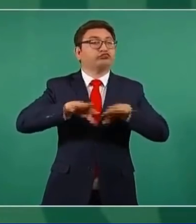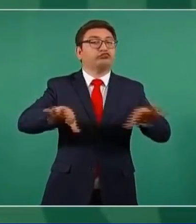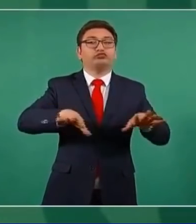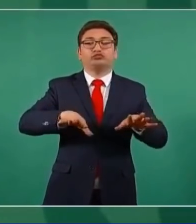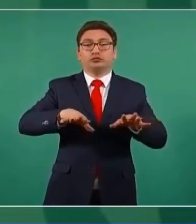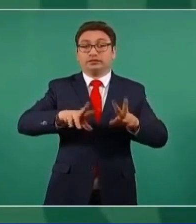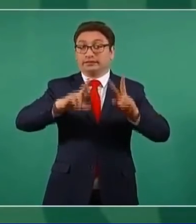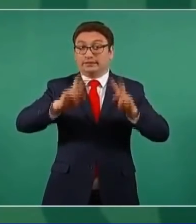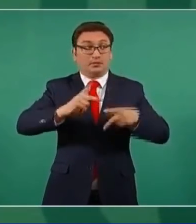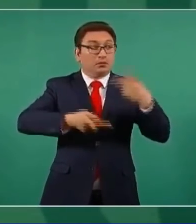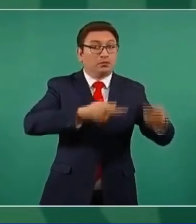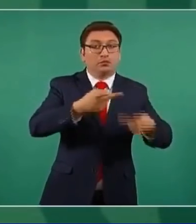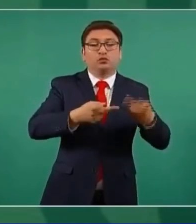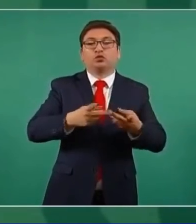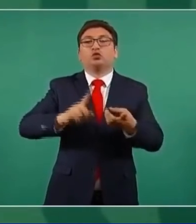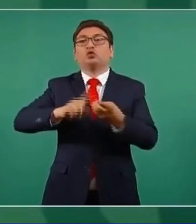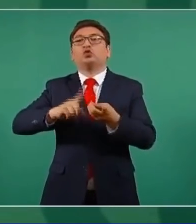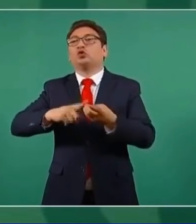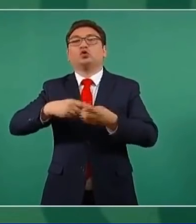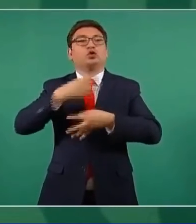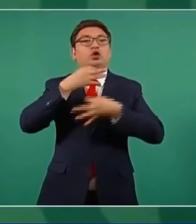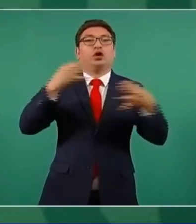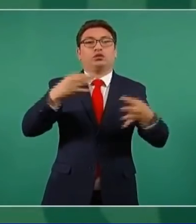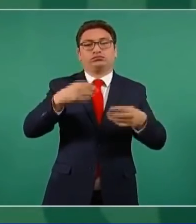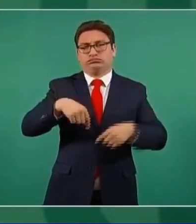sobre la consulta? Aquí.